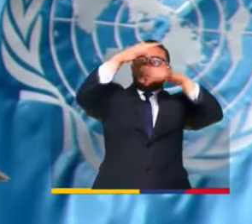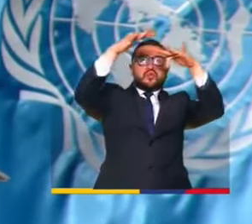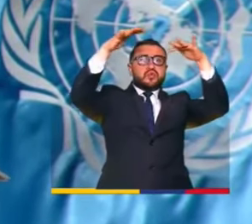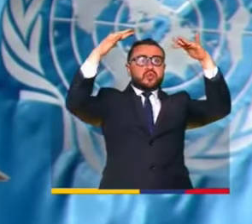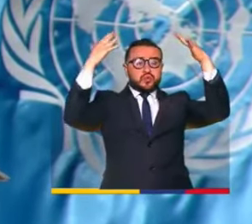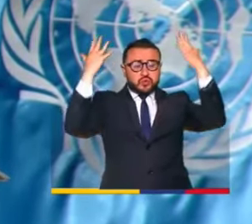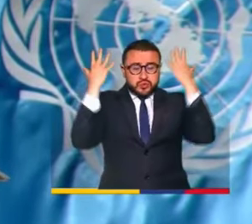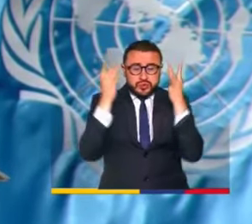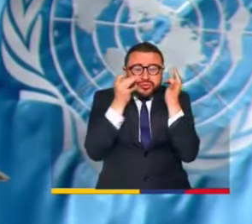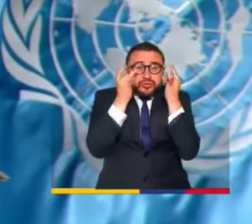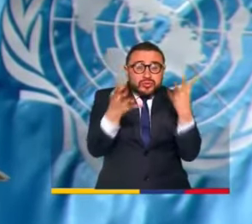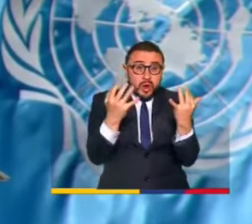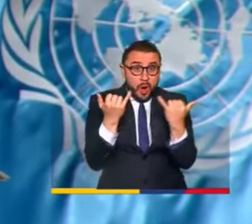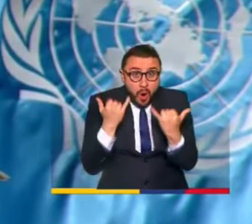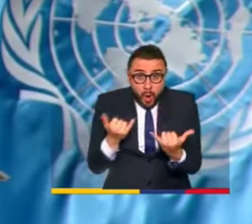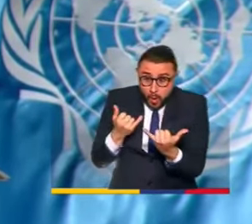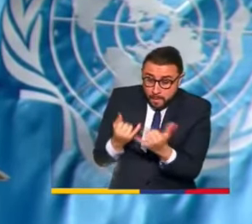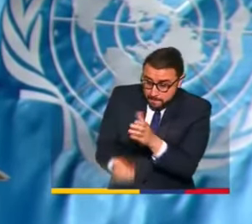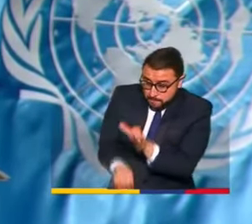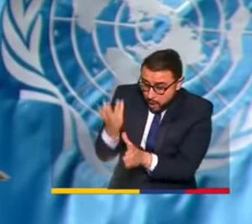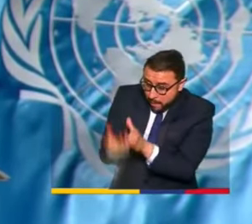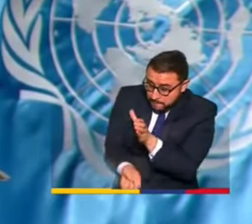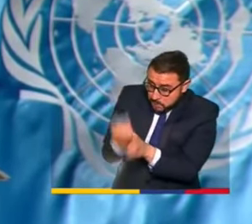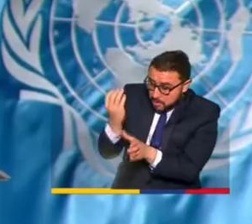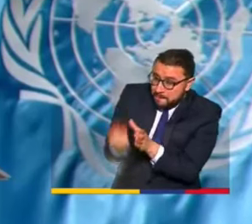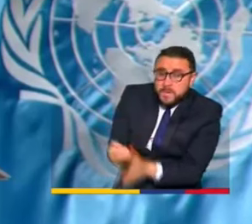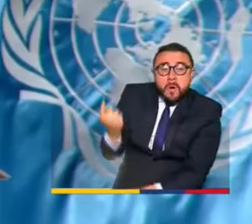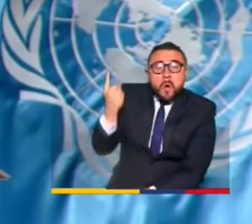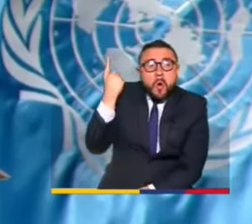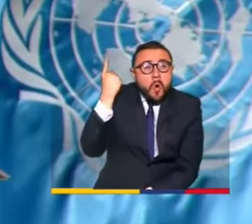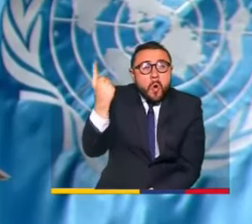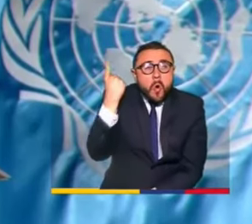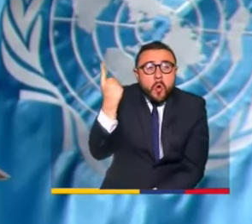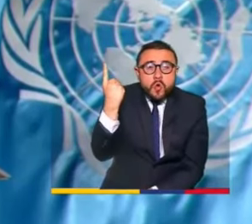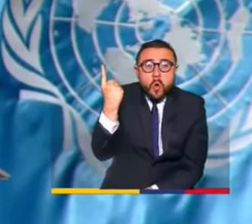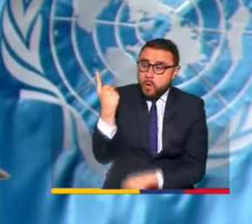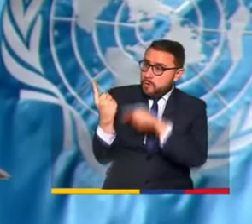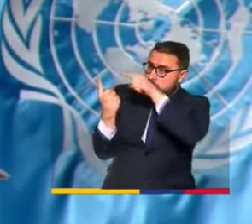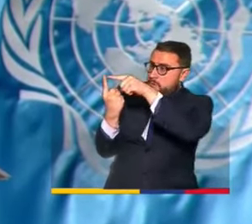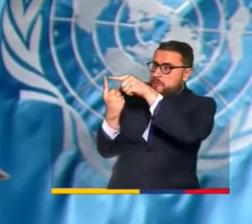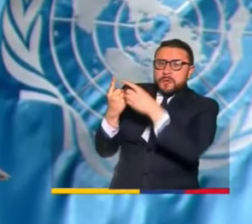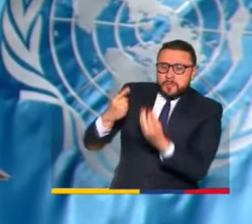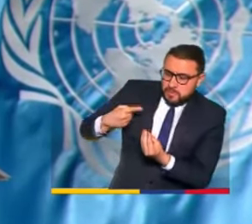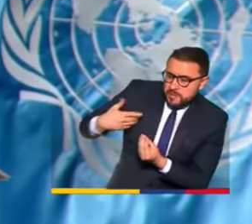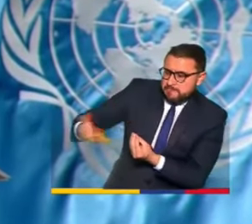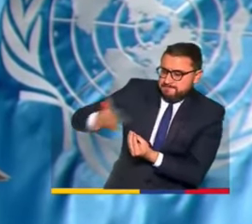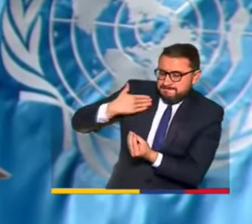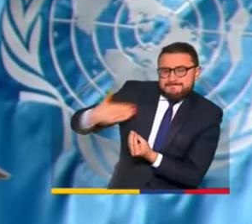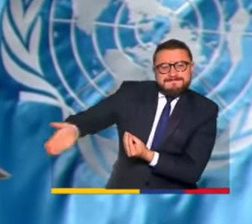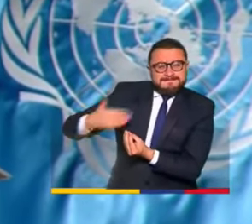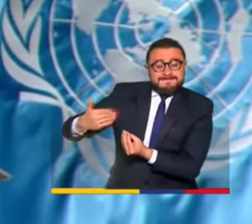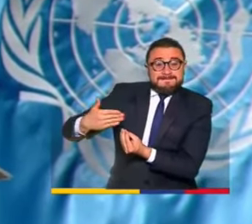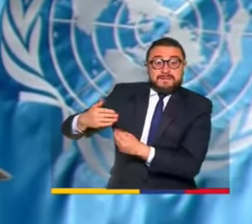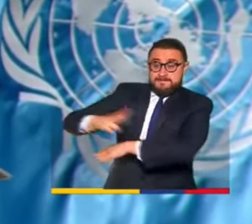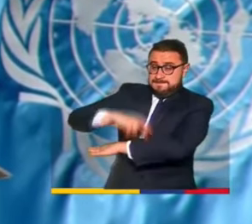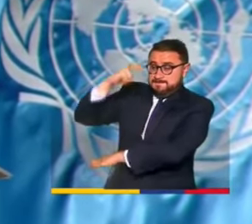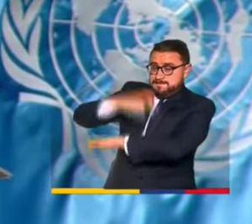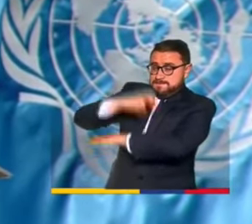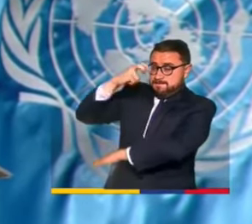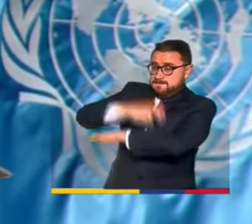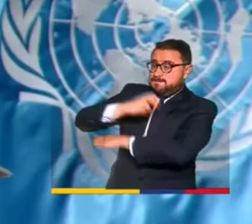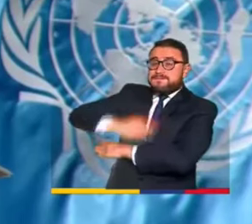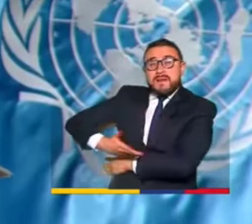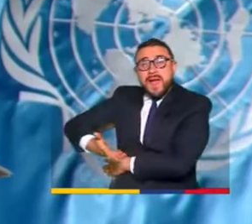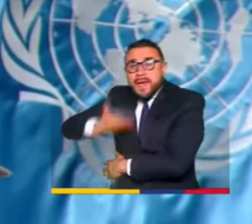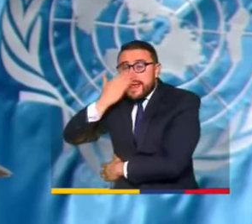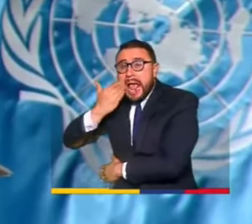producción de hoy es uno de consumo cada vez más grande de carbono y de expulsión cada vez